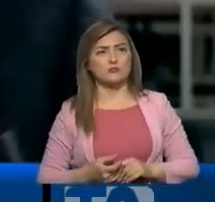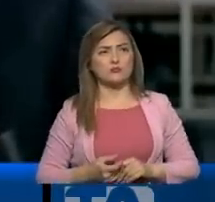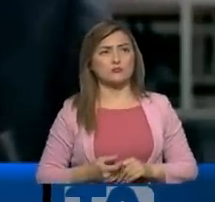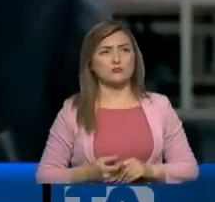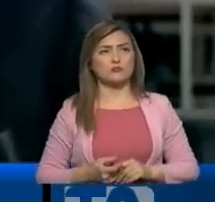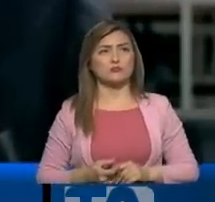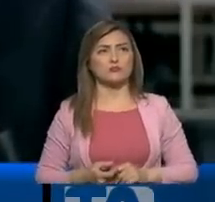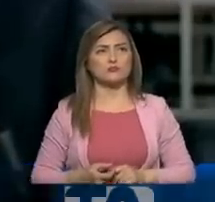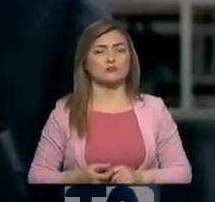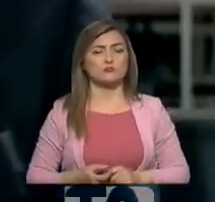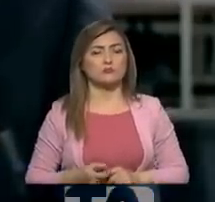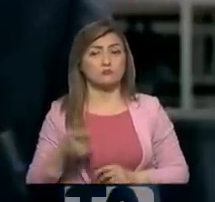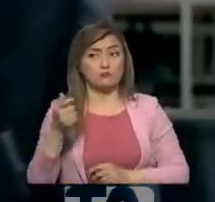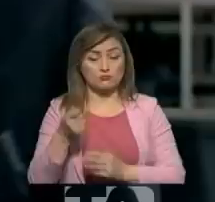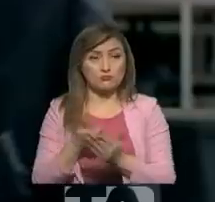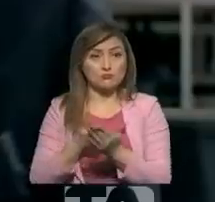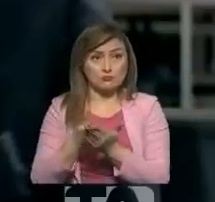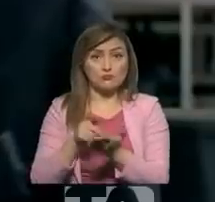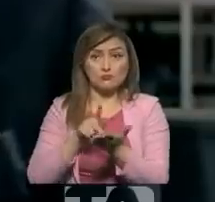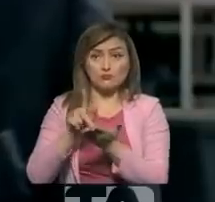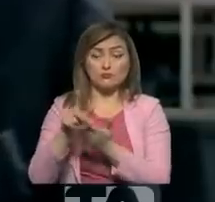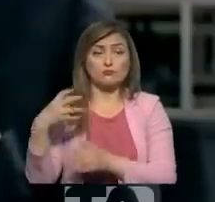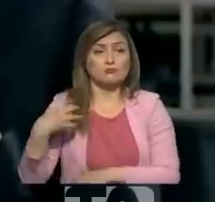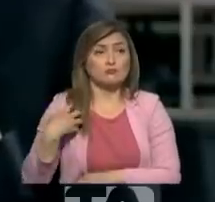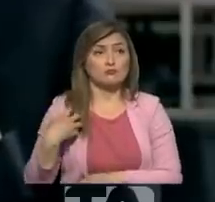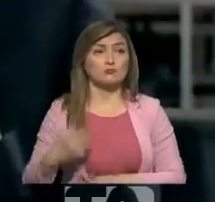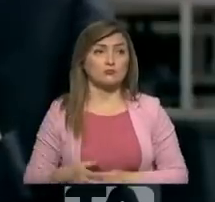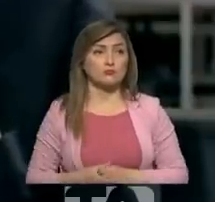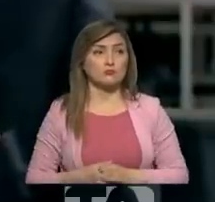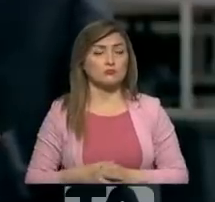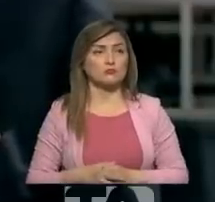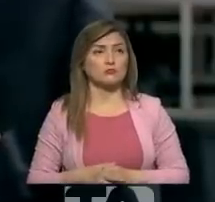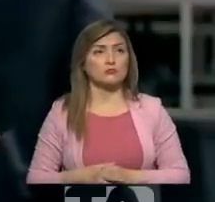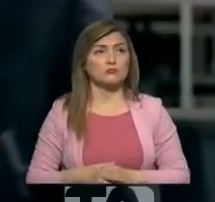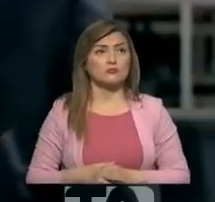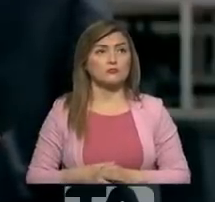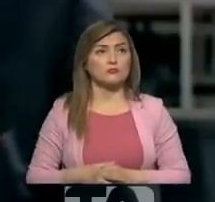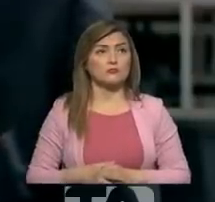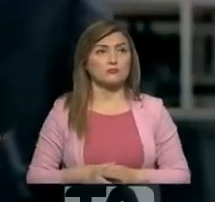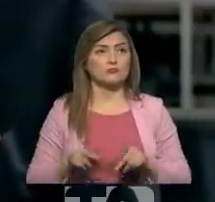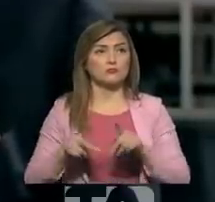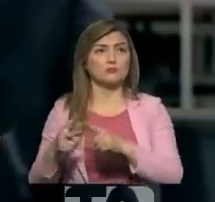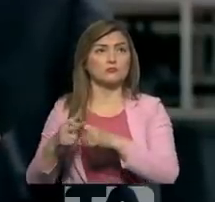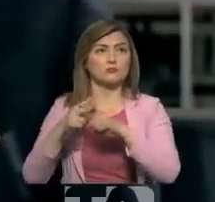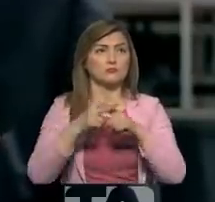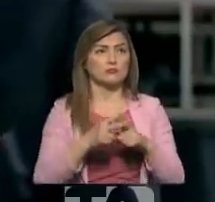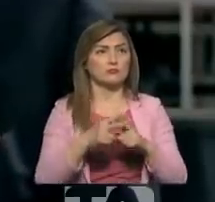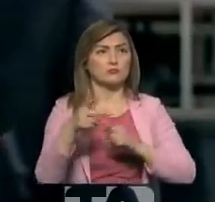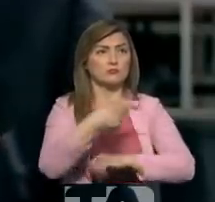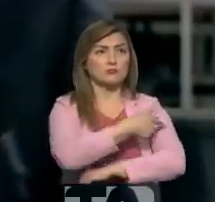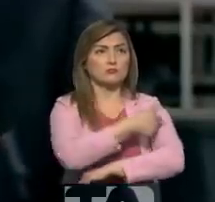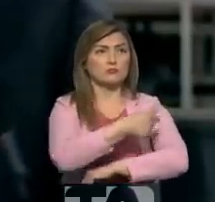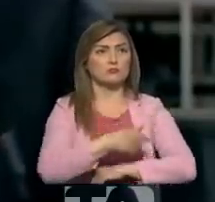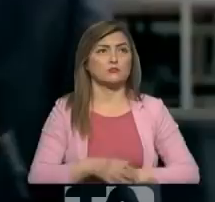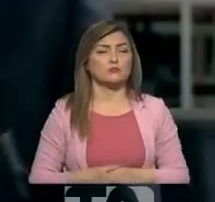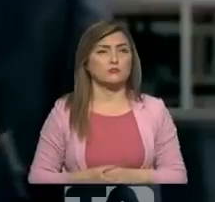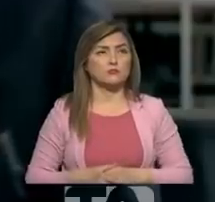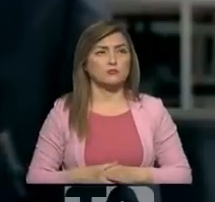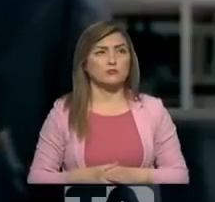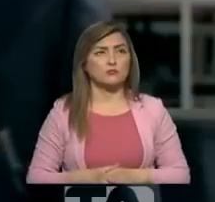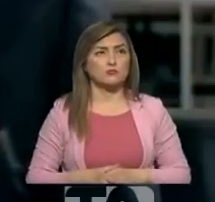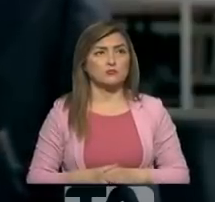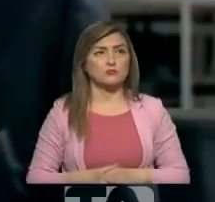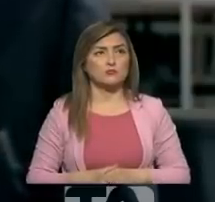con financiamiento, sino con garantías que permitan lograr préstamos de vacunas como lo que le he